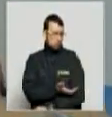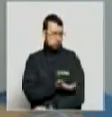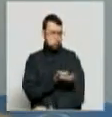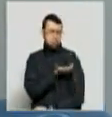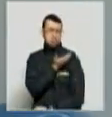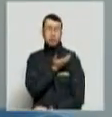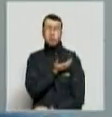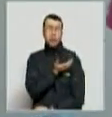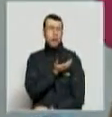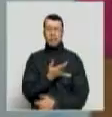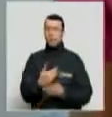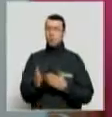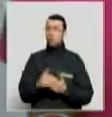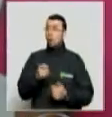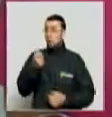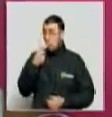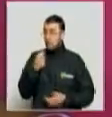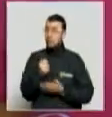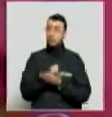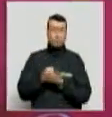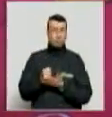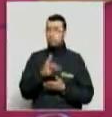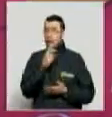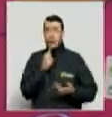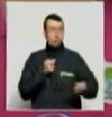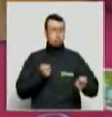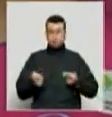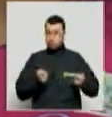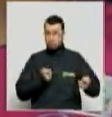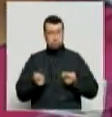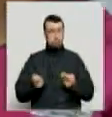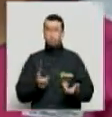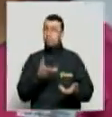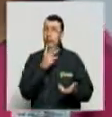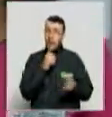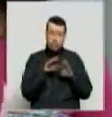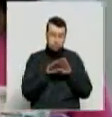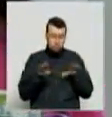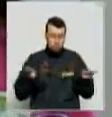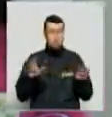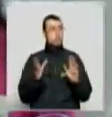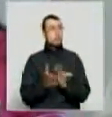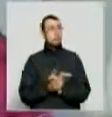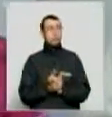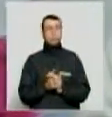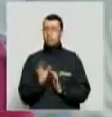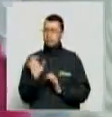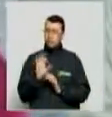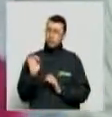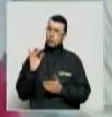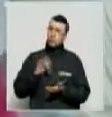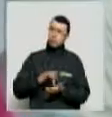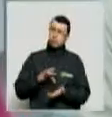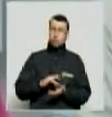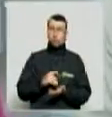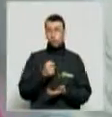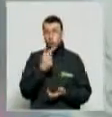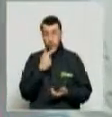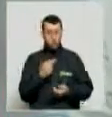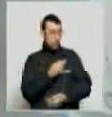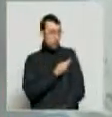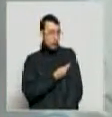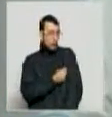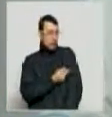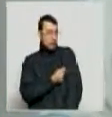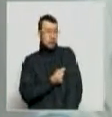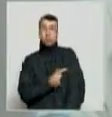de los medicamentos que tomamos no hemos podido controlar esa presión arterial alta, o a pesar de que tenemos un tratamiento para el colesterol seguimos con los triglicéridos y